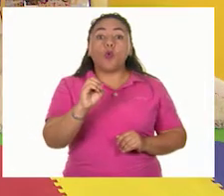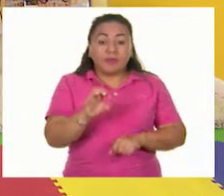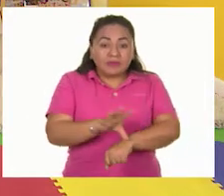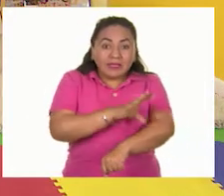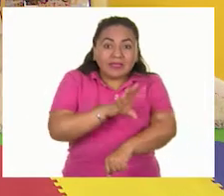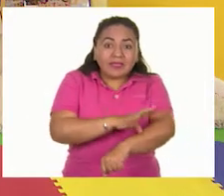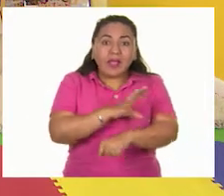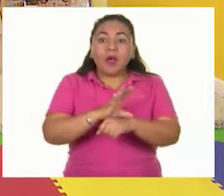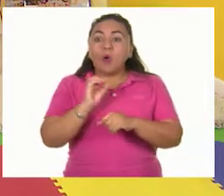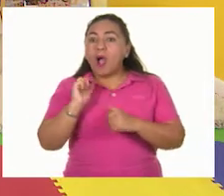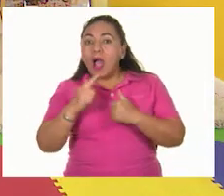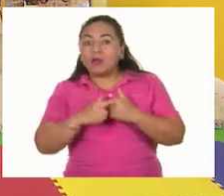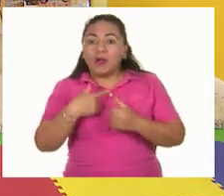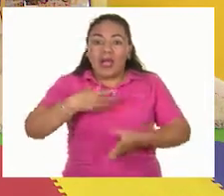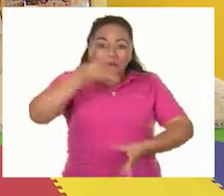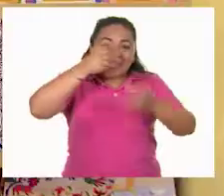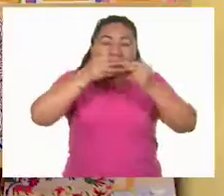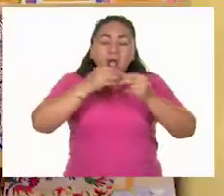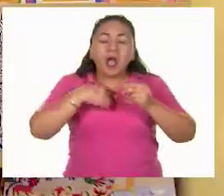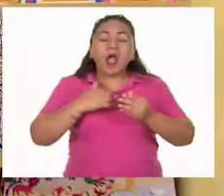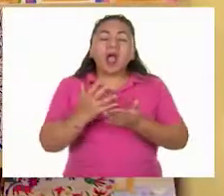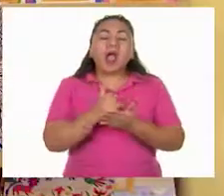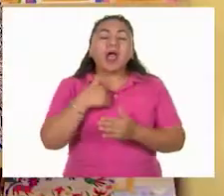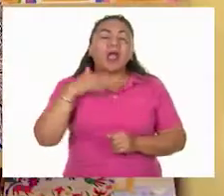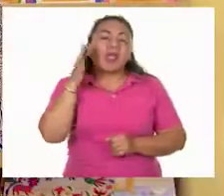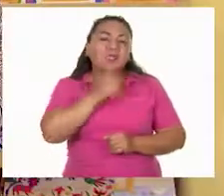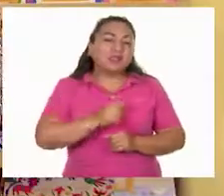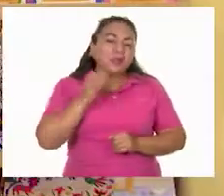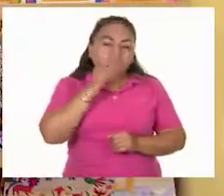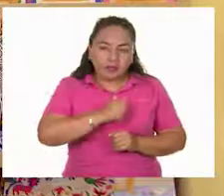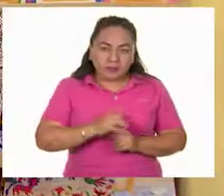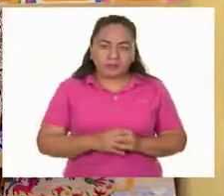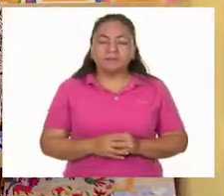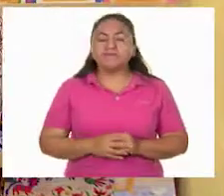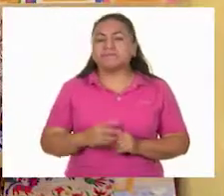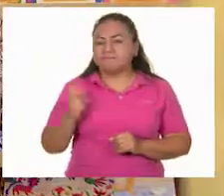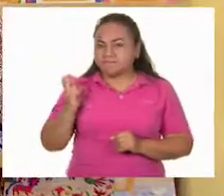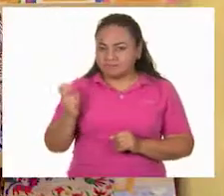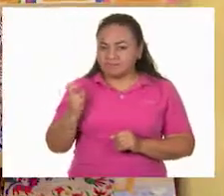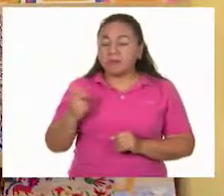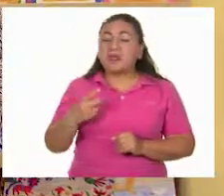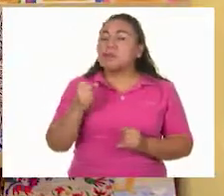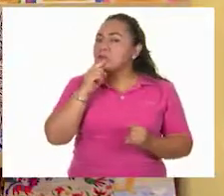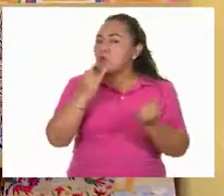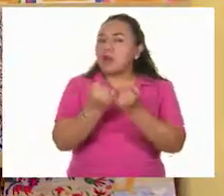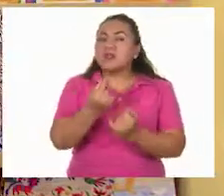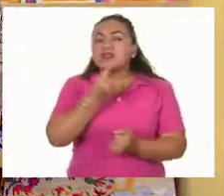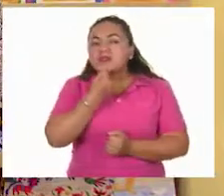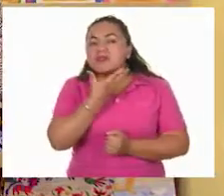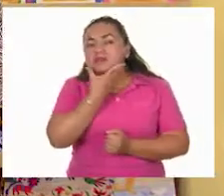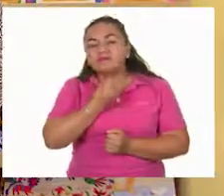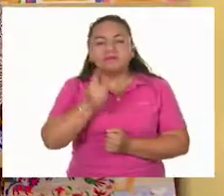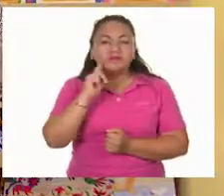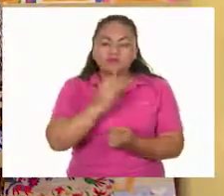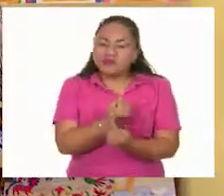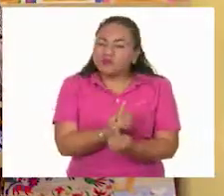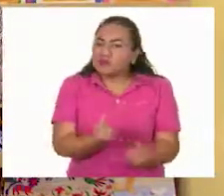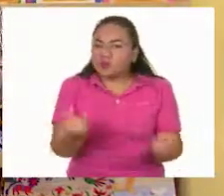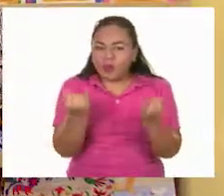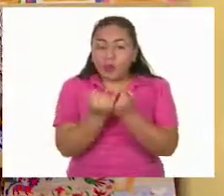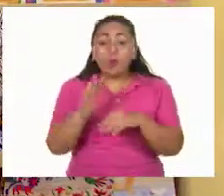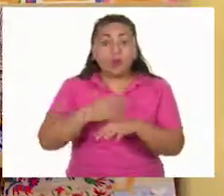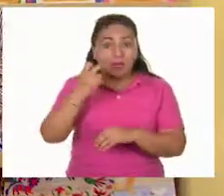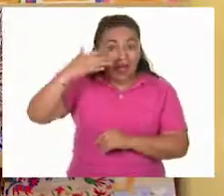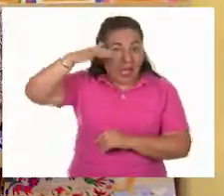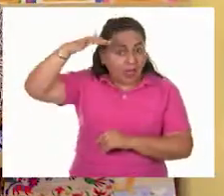o disposición para aprender. Así es, Adriana. Esto repercute en las niñas y los niños. Por eso, el